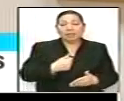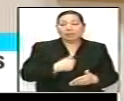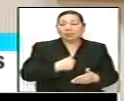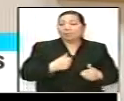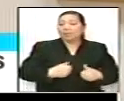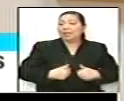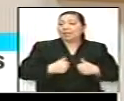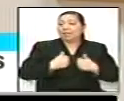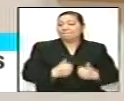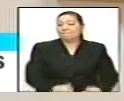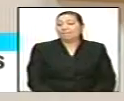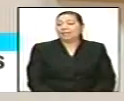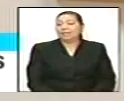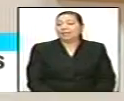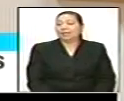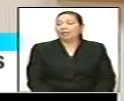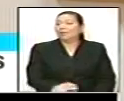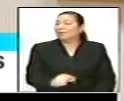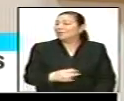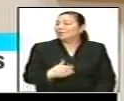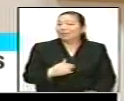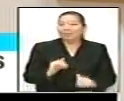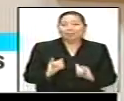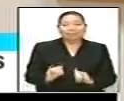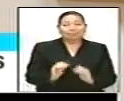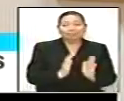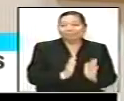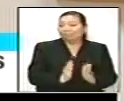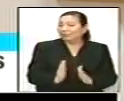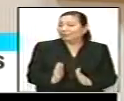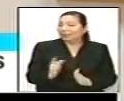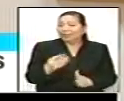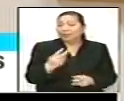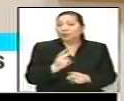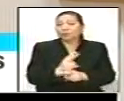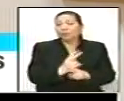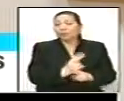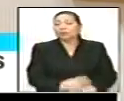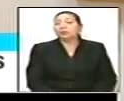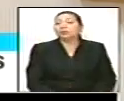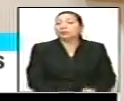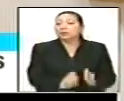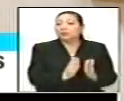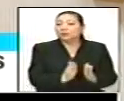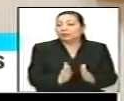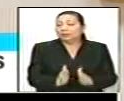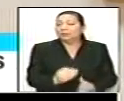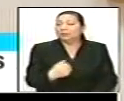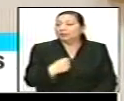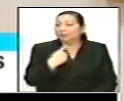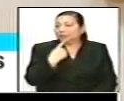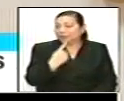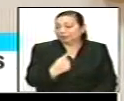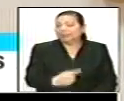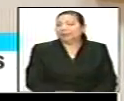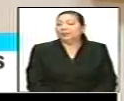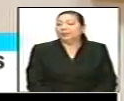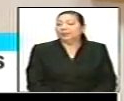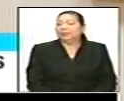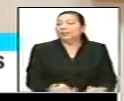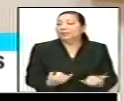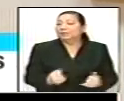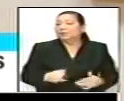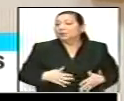vida. No se puede dejar a las organizaciones, hay que cuidar de las organizaciones, nos mencionaba Alejandro.